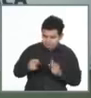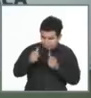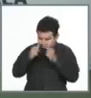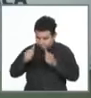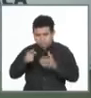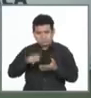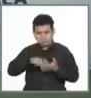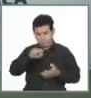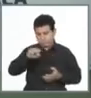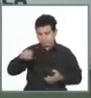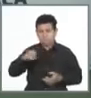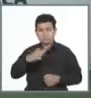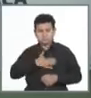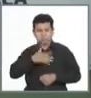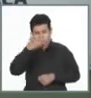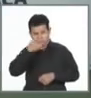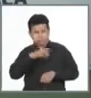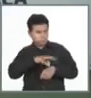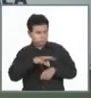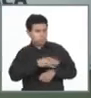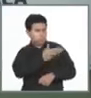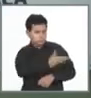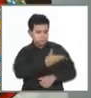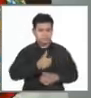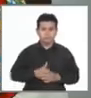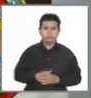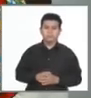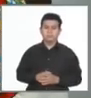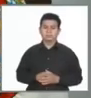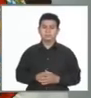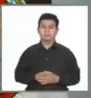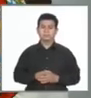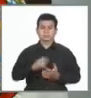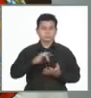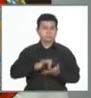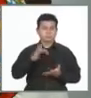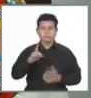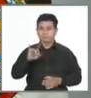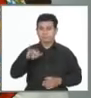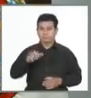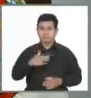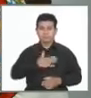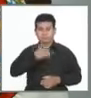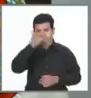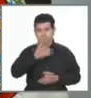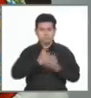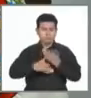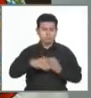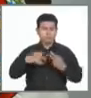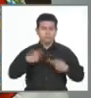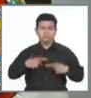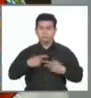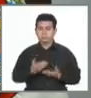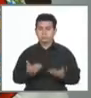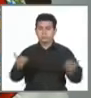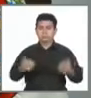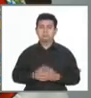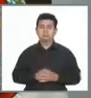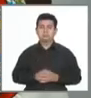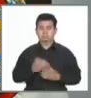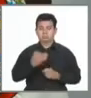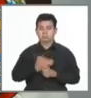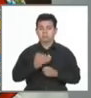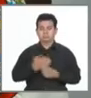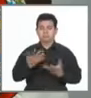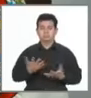salud de oaxaca doctor muy buenas noches adelante por favor gracias diana en buena noche al auditorio le voy a permitir